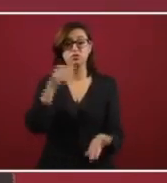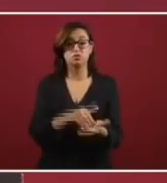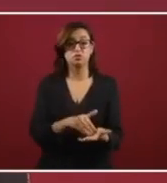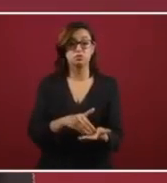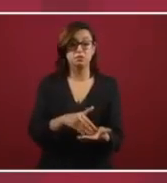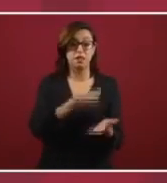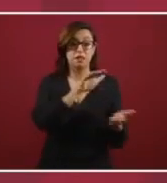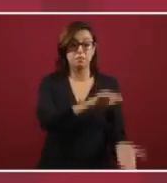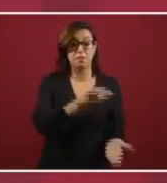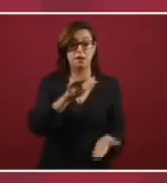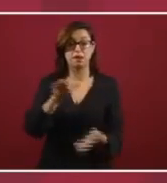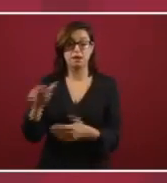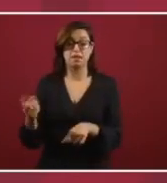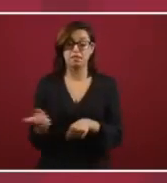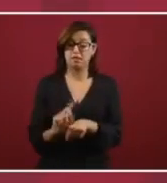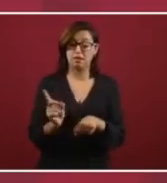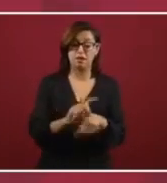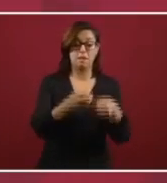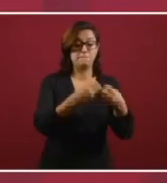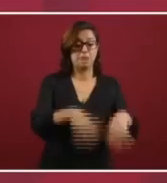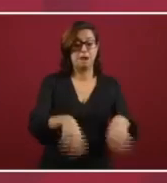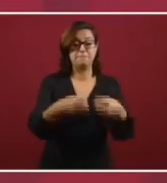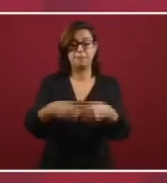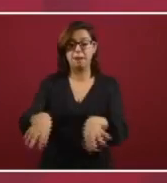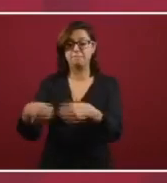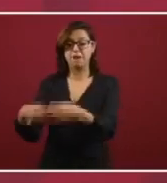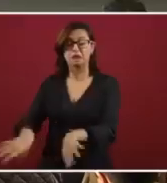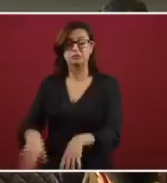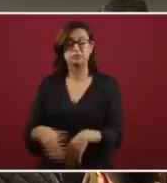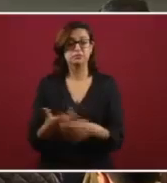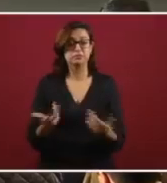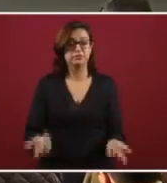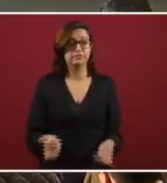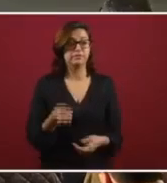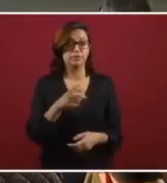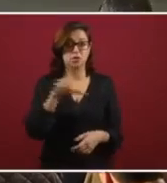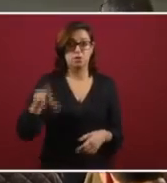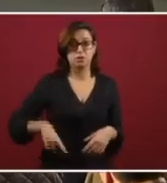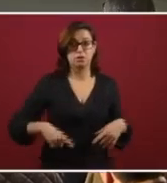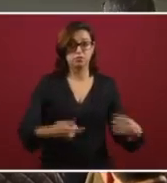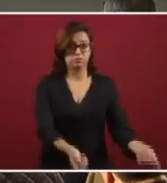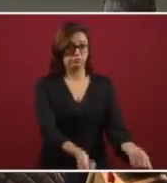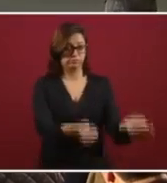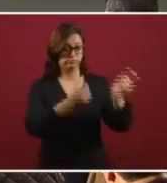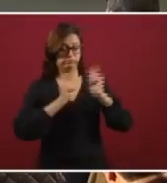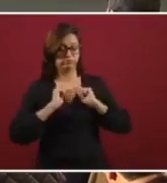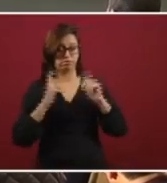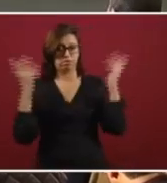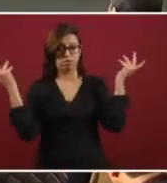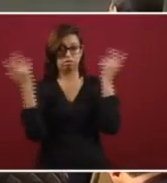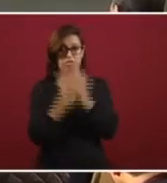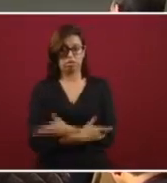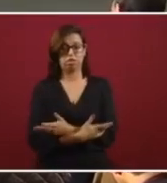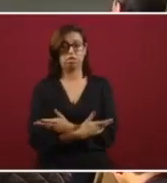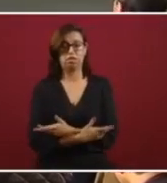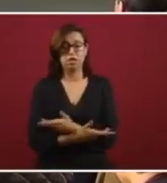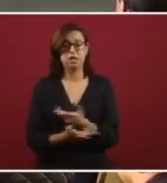diarios así nos entregaron el gobierno con